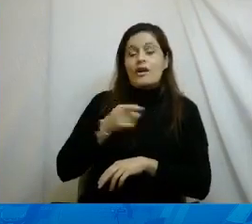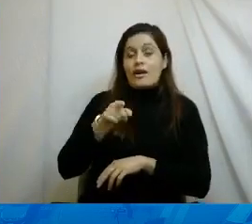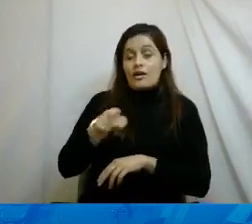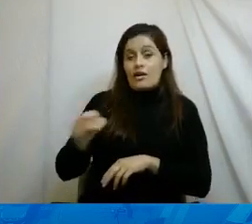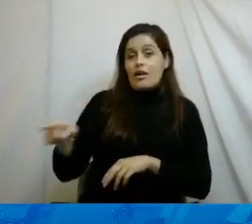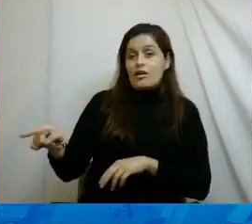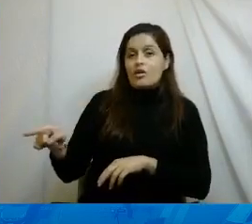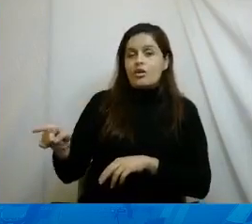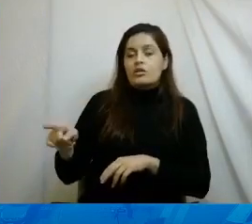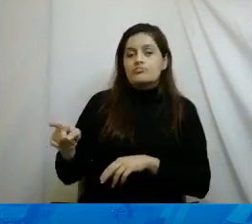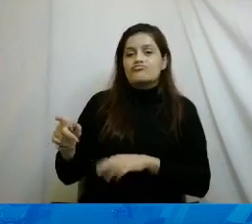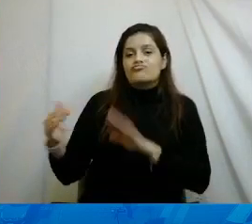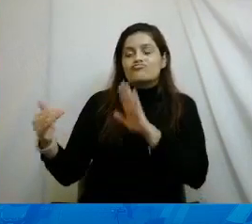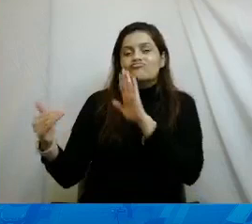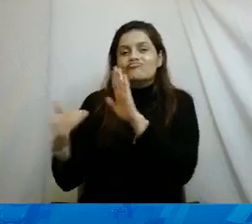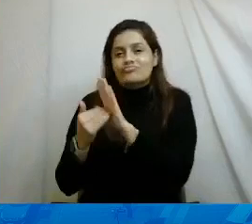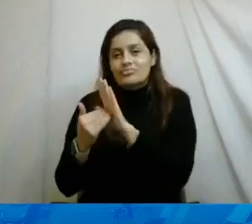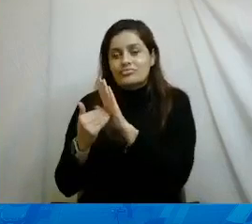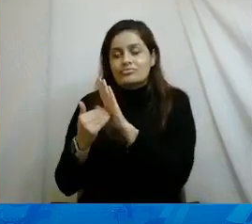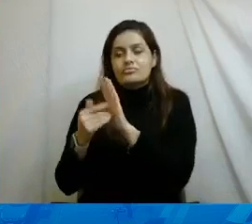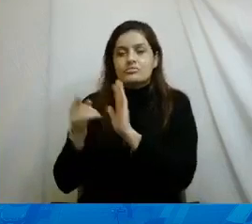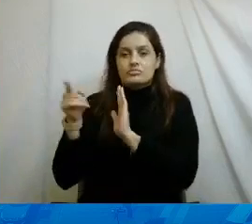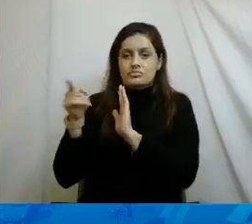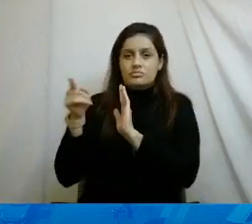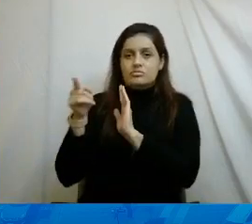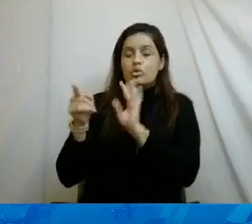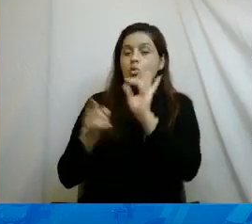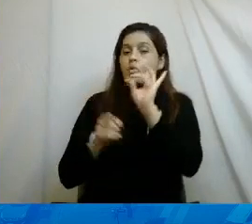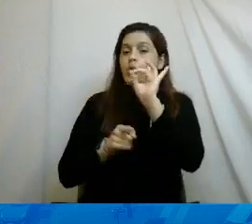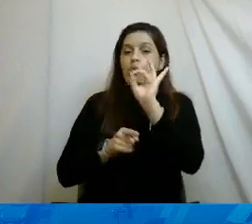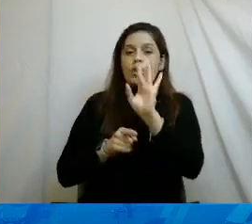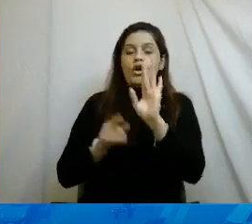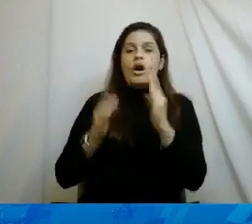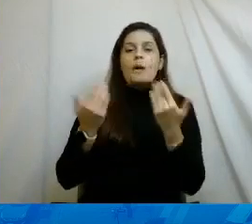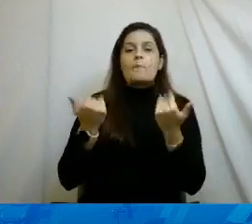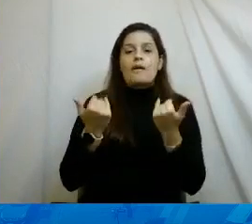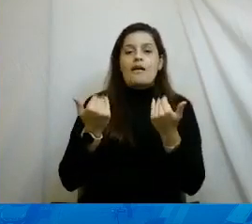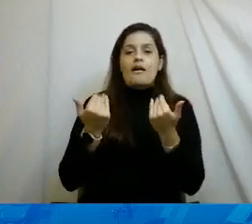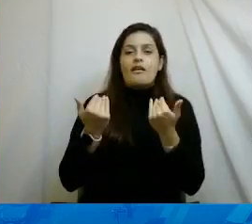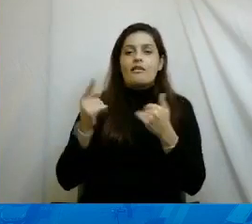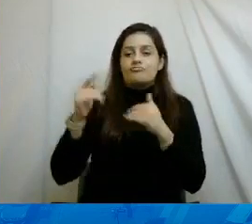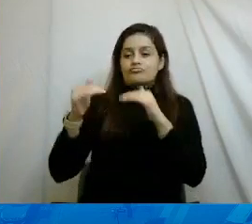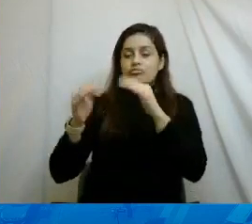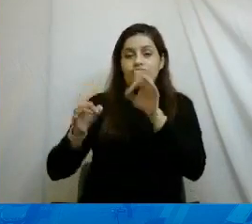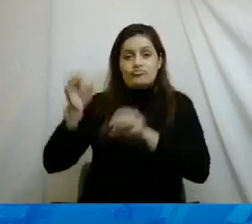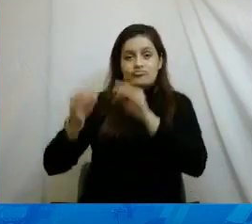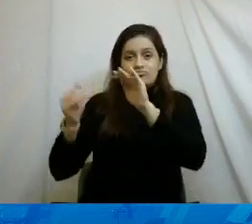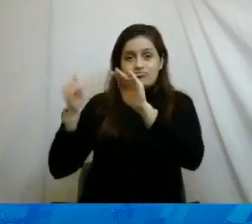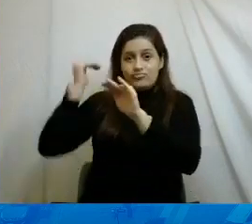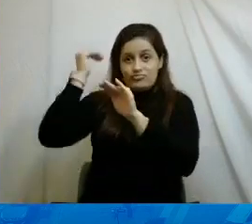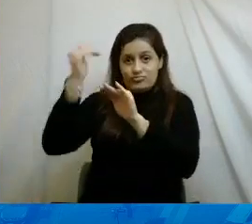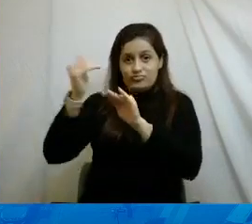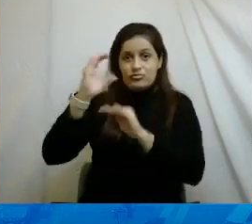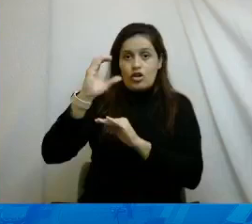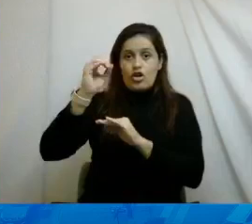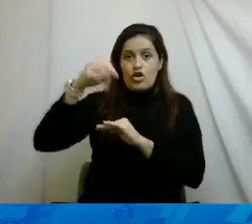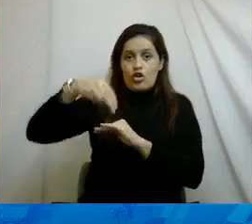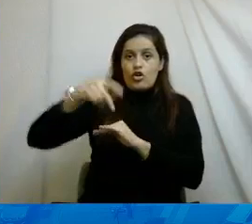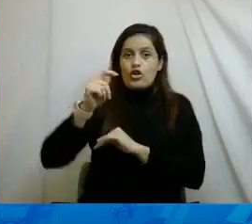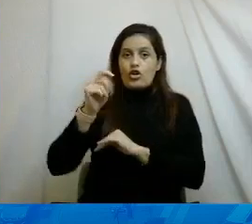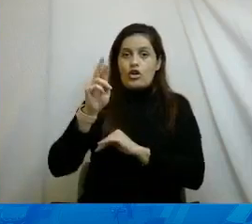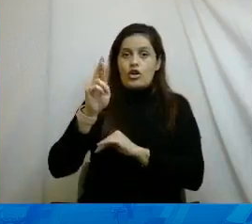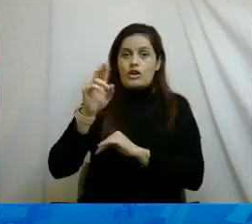están muy entrampados y la única posibilidad que queda es esperar que Contraloría haga toma de razón del proceso de liquidación.